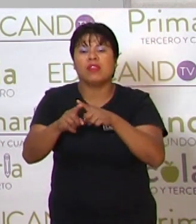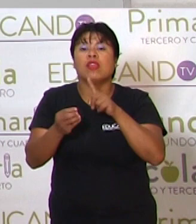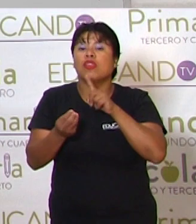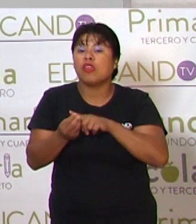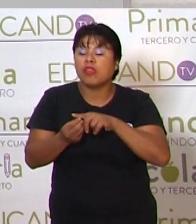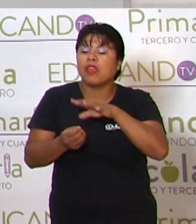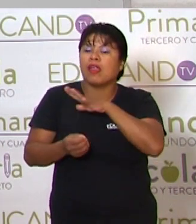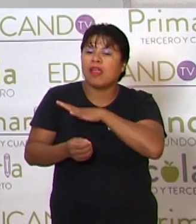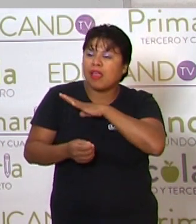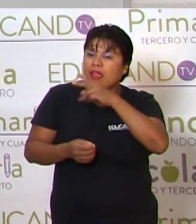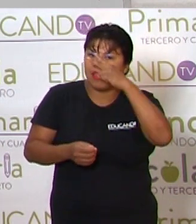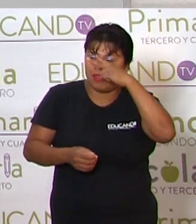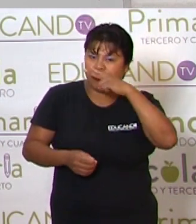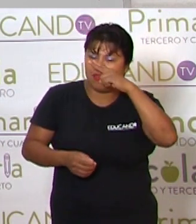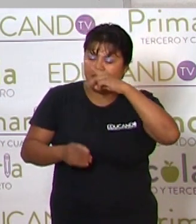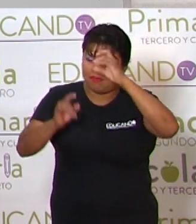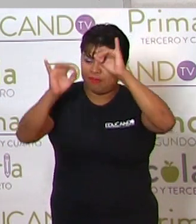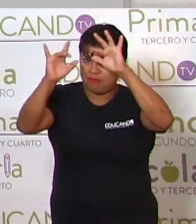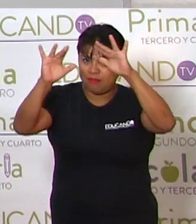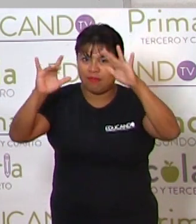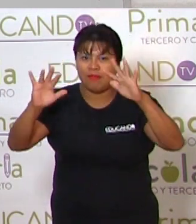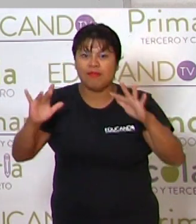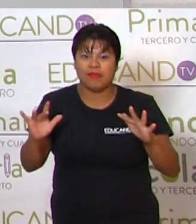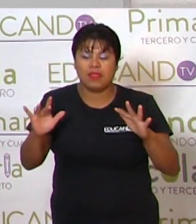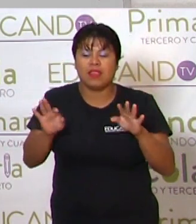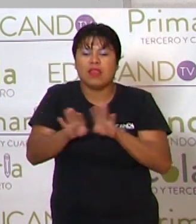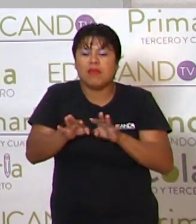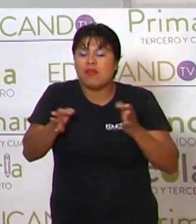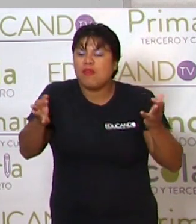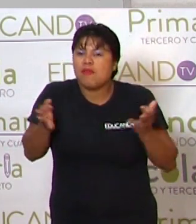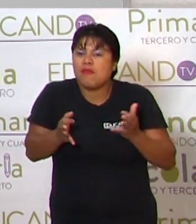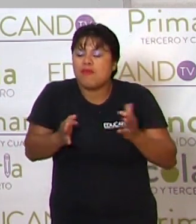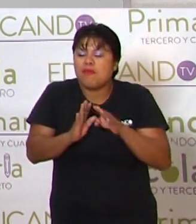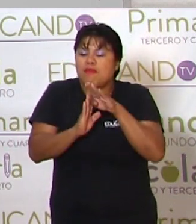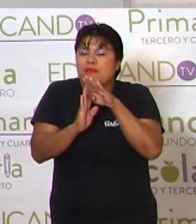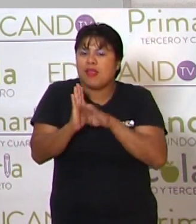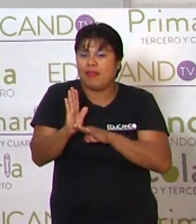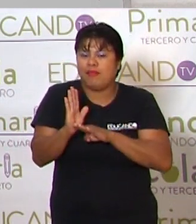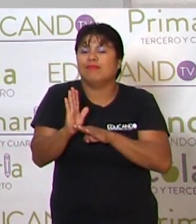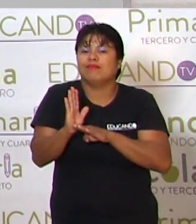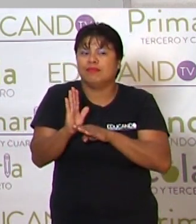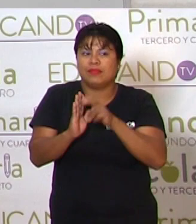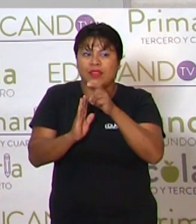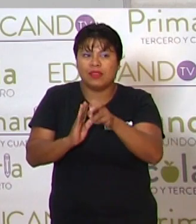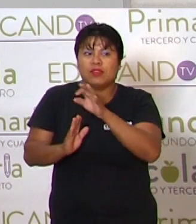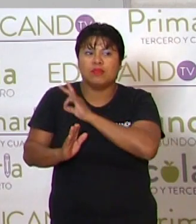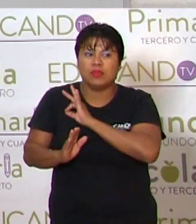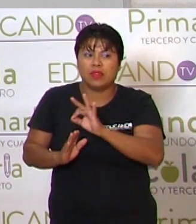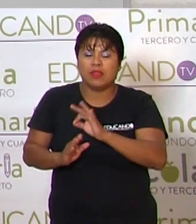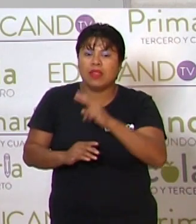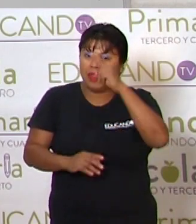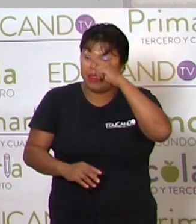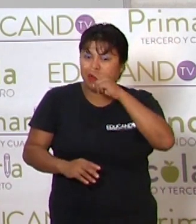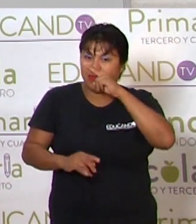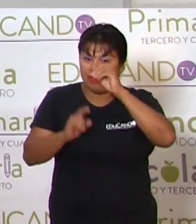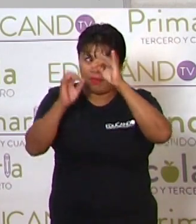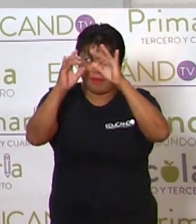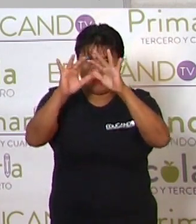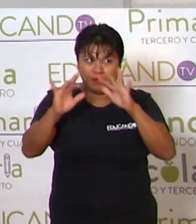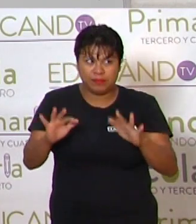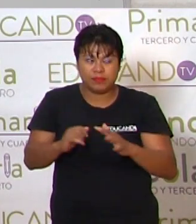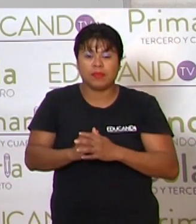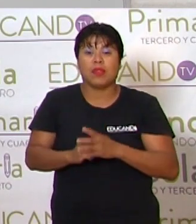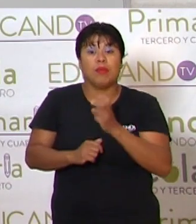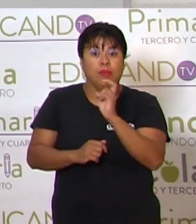donde puedan existir un clima de baja temperatura que origine nevada, ¿bien? Por